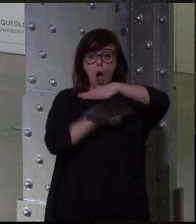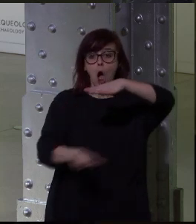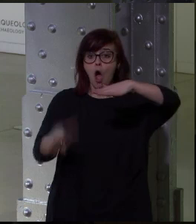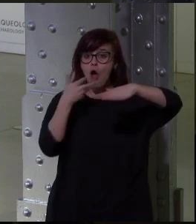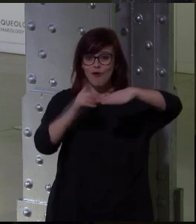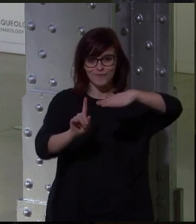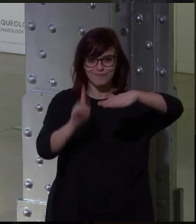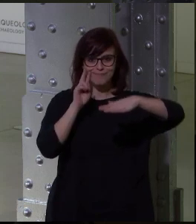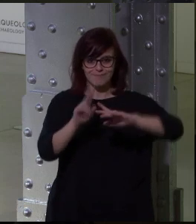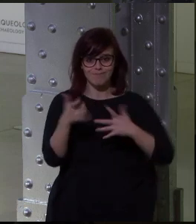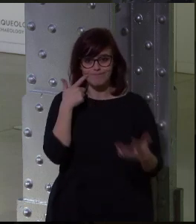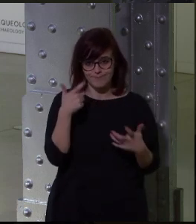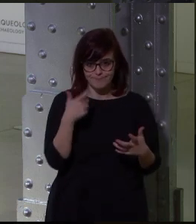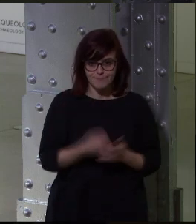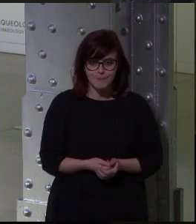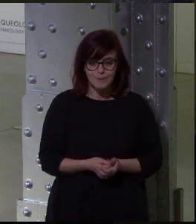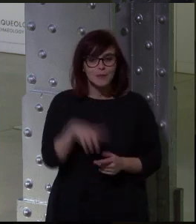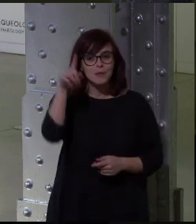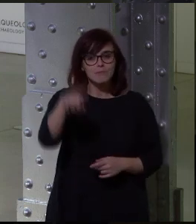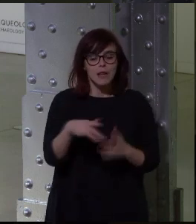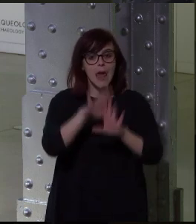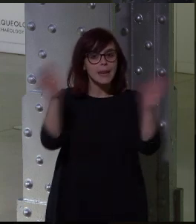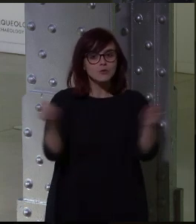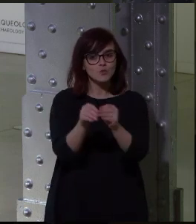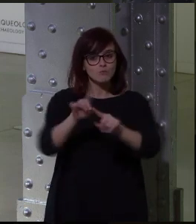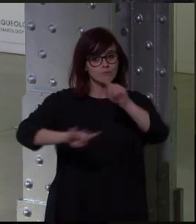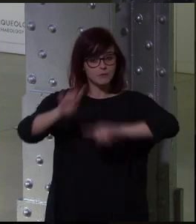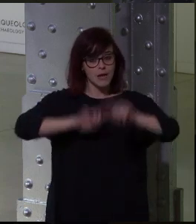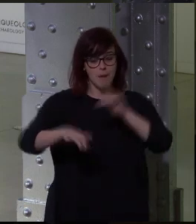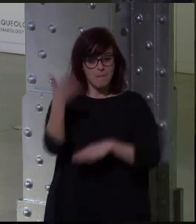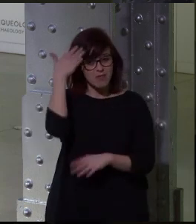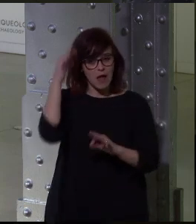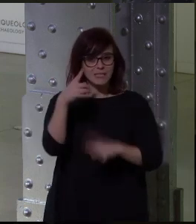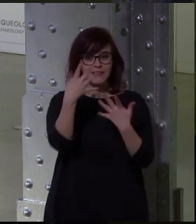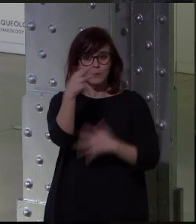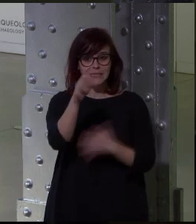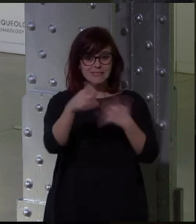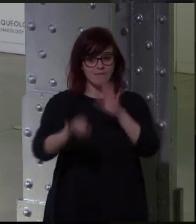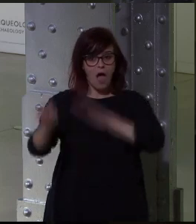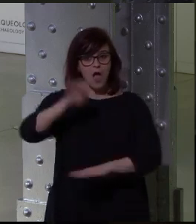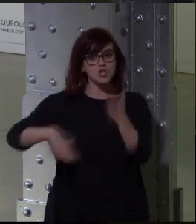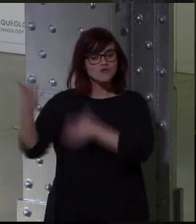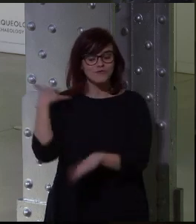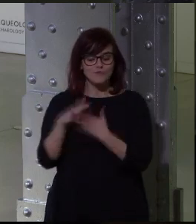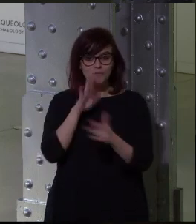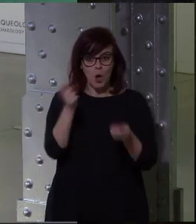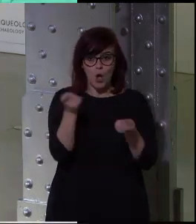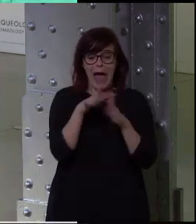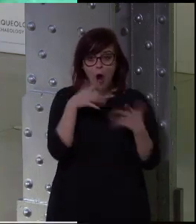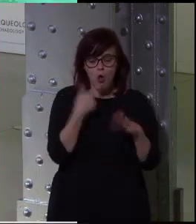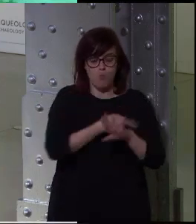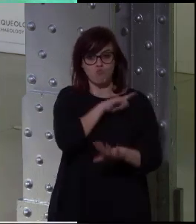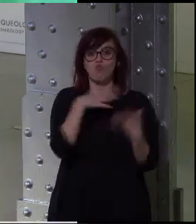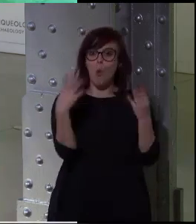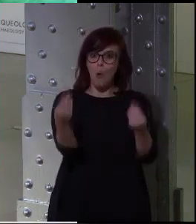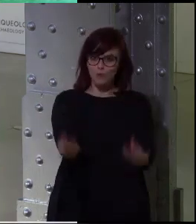Y otro impacto que tenemos que resume un poco el problema principal. Hace 50, 60 años éramos pocos y ahora somos